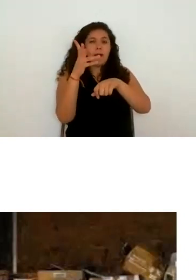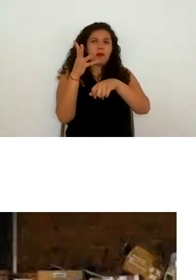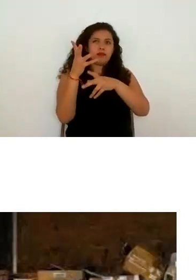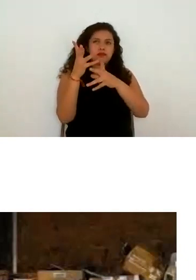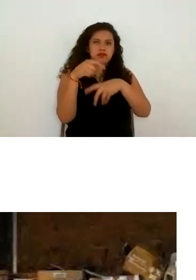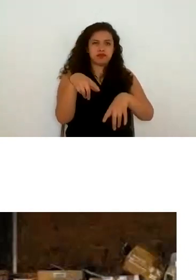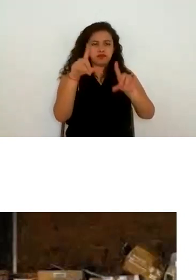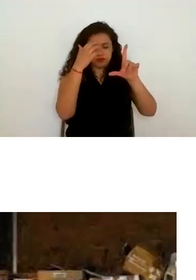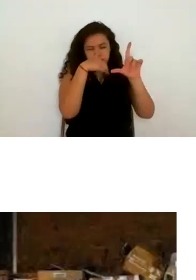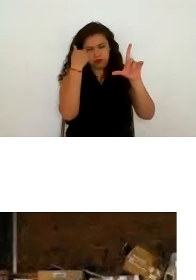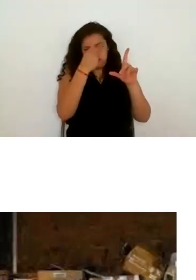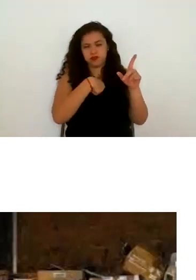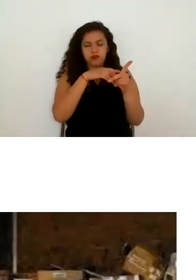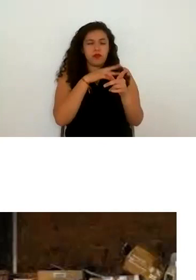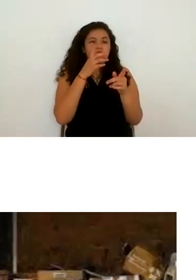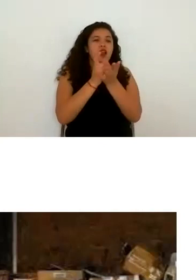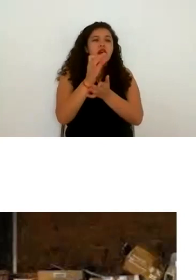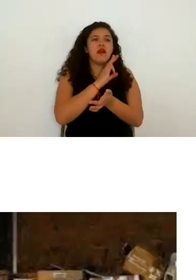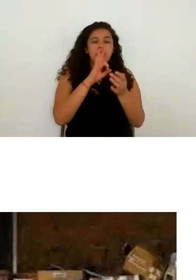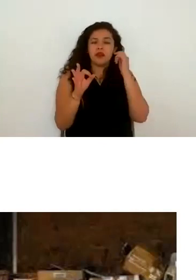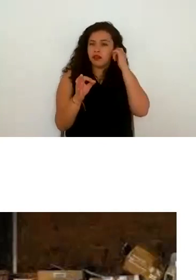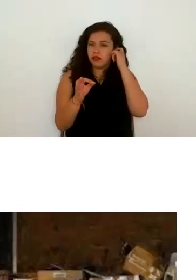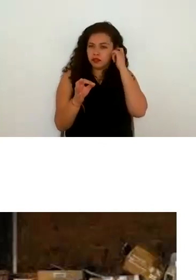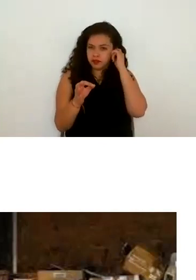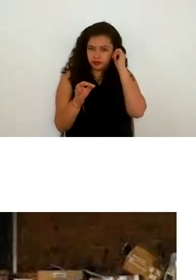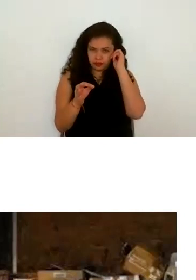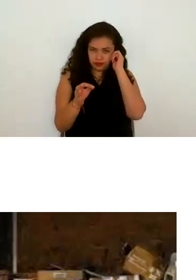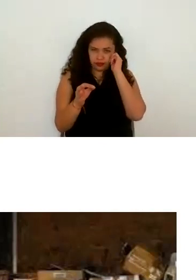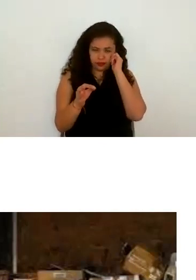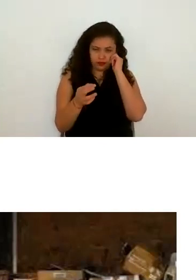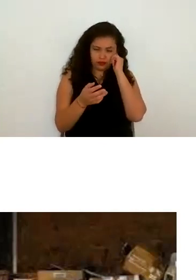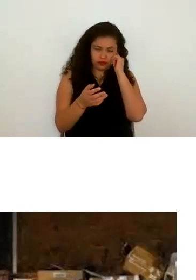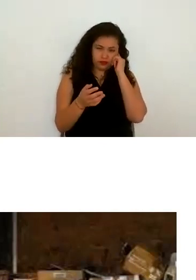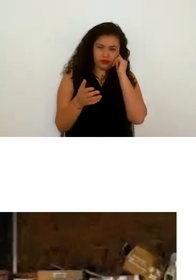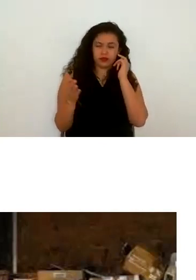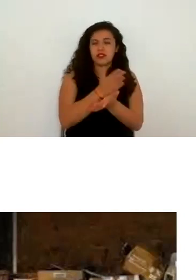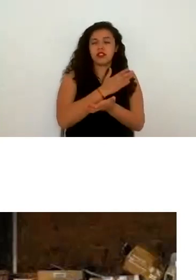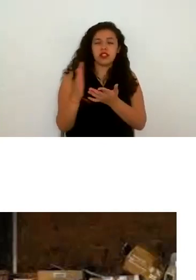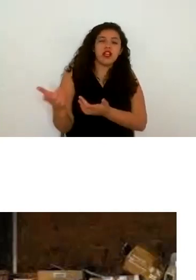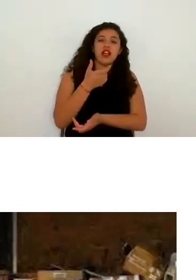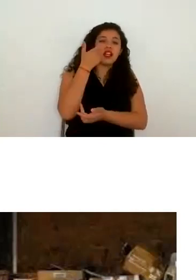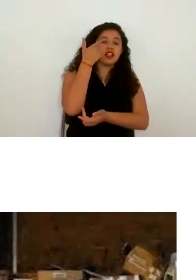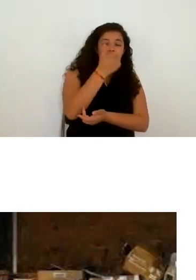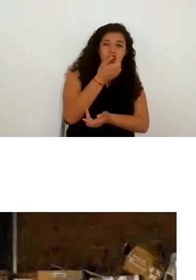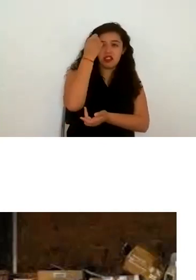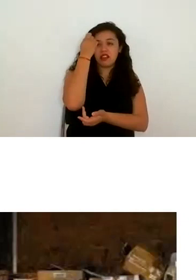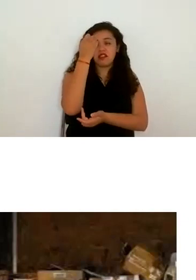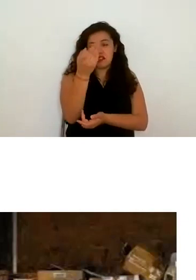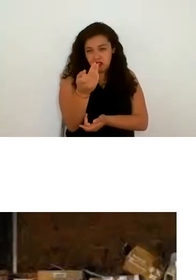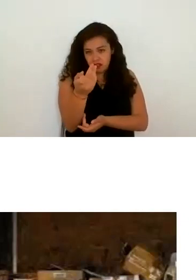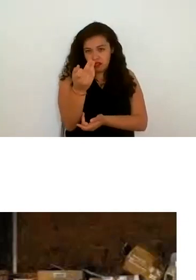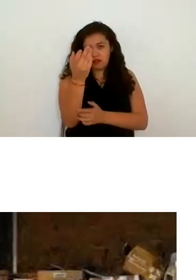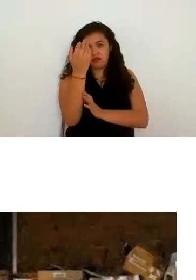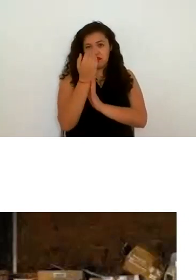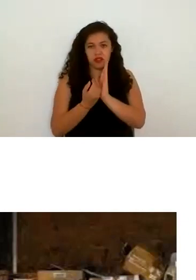y tomar alguna decisión, ¿no? Y además que nos vamos a ahorrar recursos, tiempo, dinero.